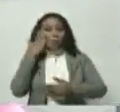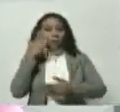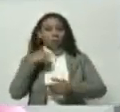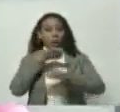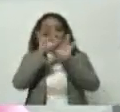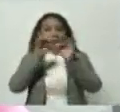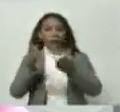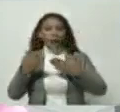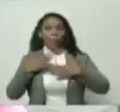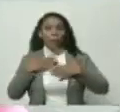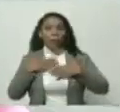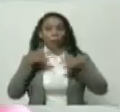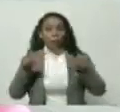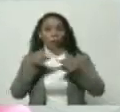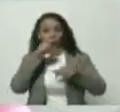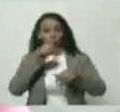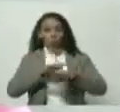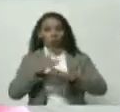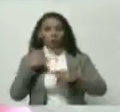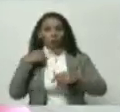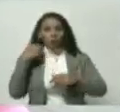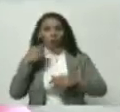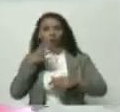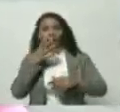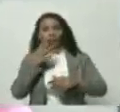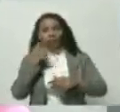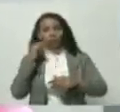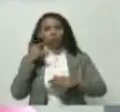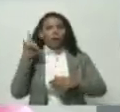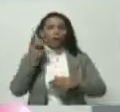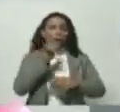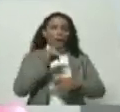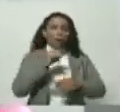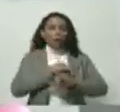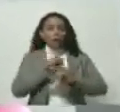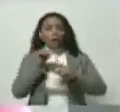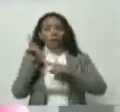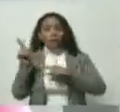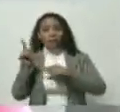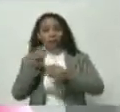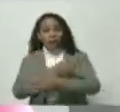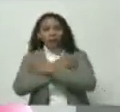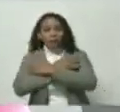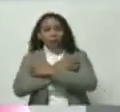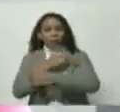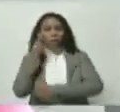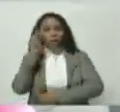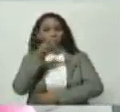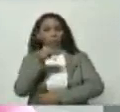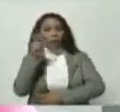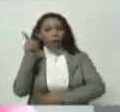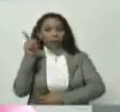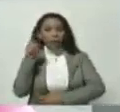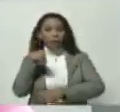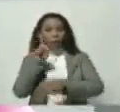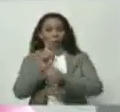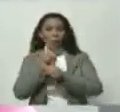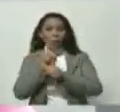quiero para mi cumpleaños, porque yo la extraño, yo la quiero. Bueno, en fin, y es ese abrazo que vimos de ella, la